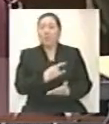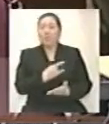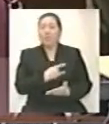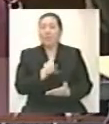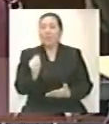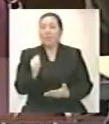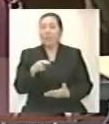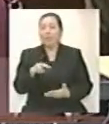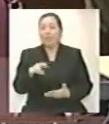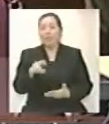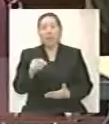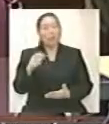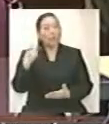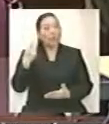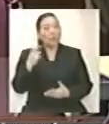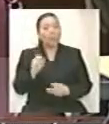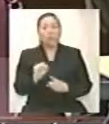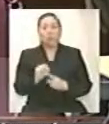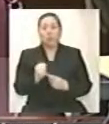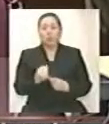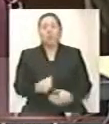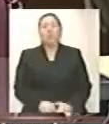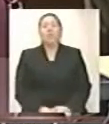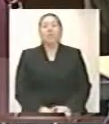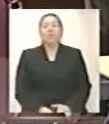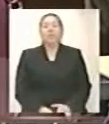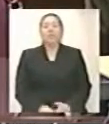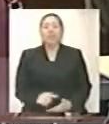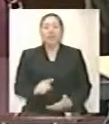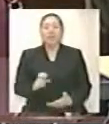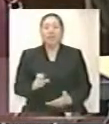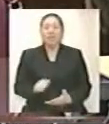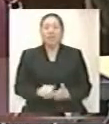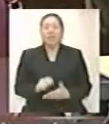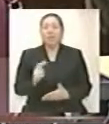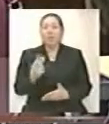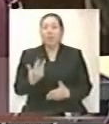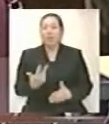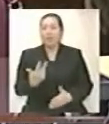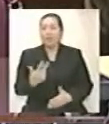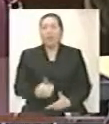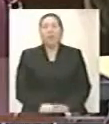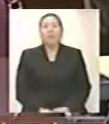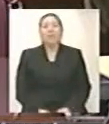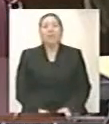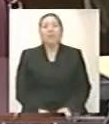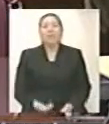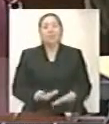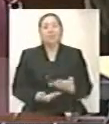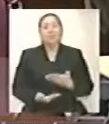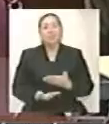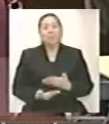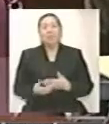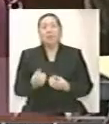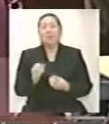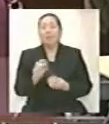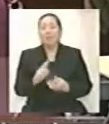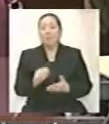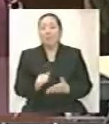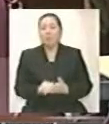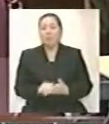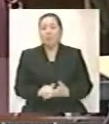entidades. Político, sociólogo, ensayista, literato. En el 2013, el Colegio de Sociólogos le da el reconocimiento de sociólogo emérito